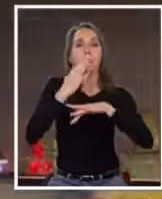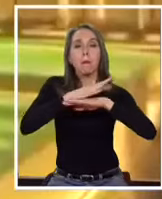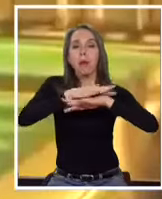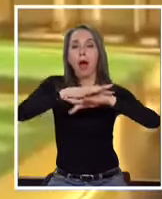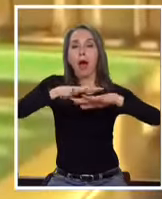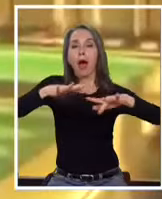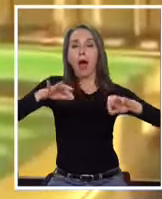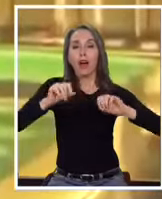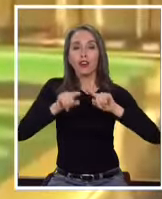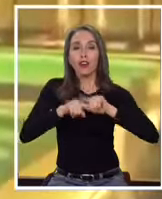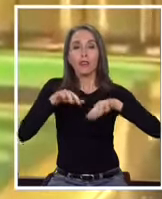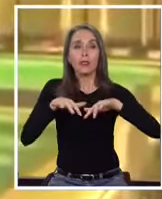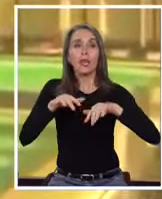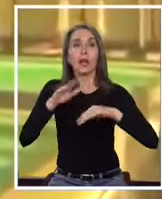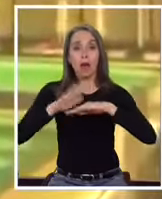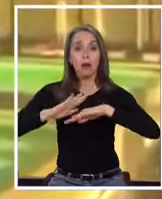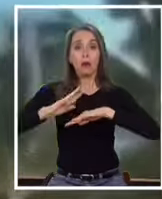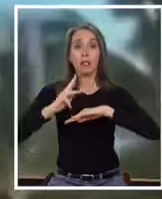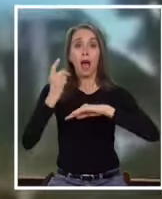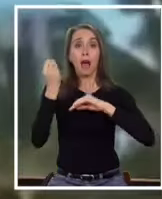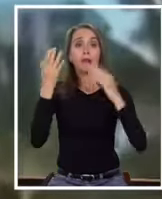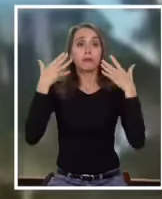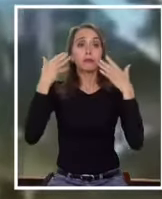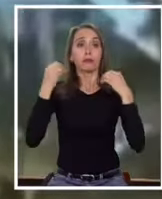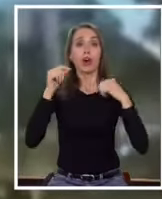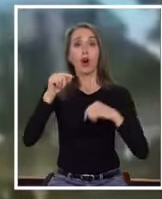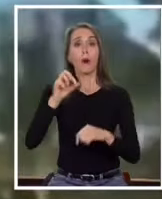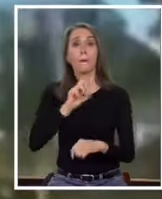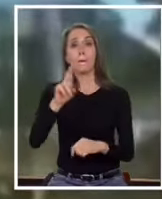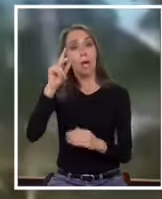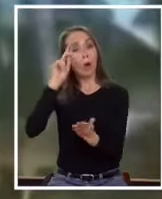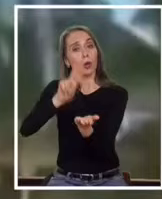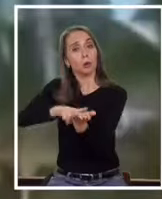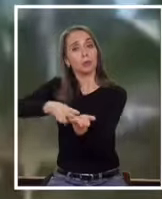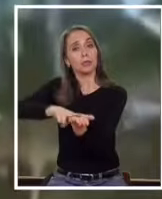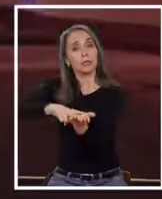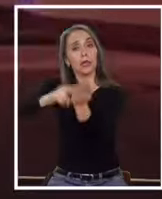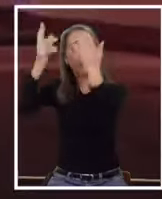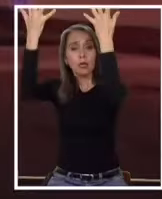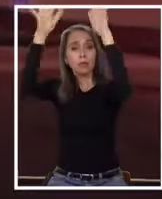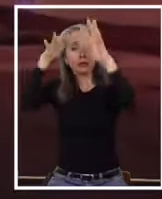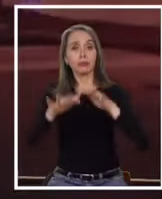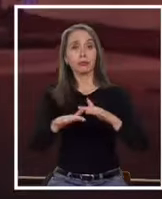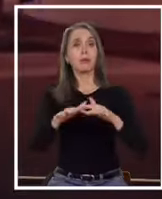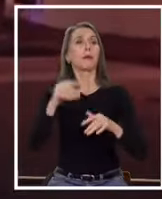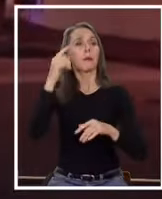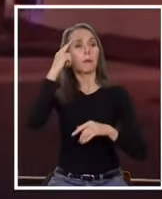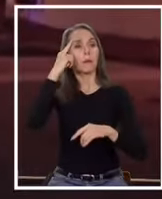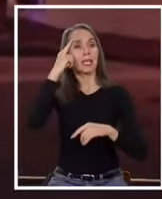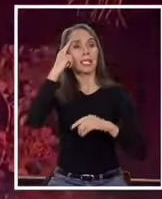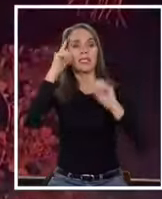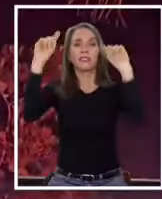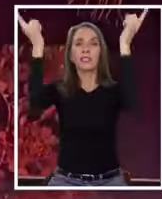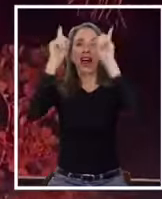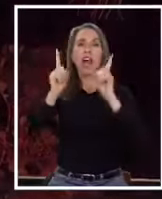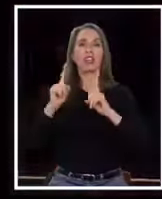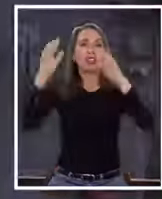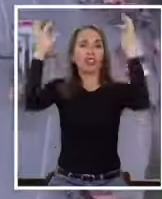tropical que hoy vive una de sus peores pesadillas. Pensé que era una tormenta o algo